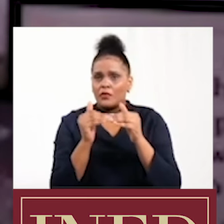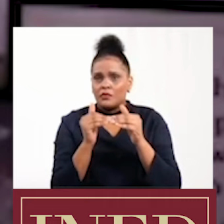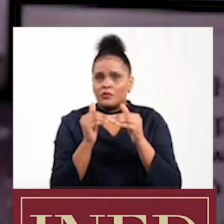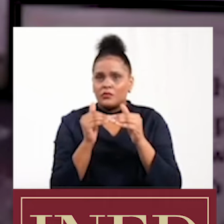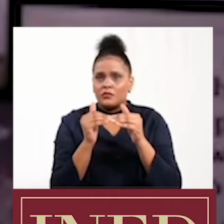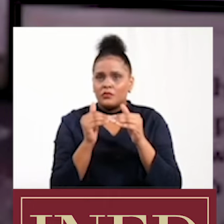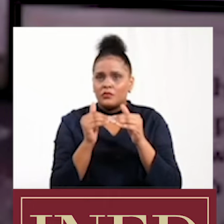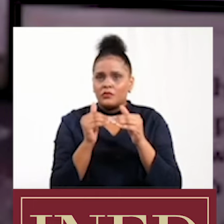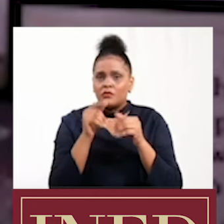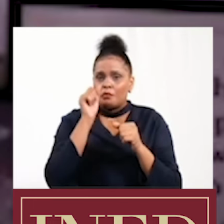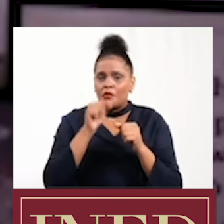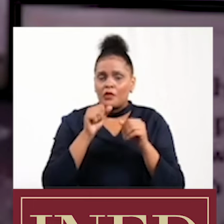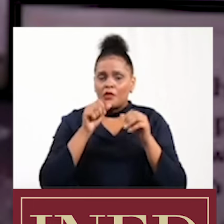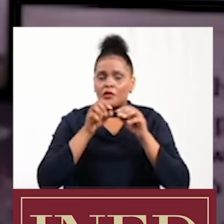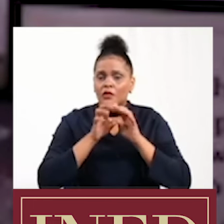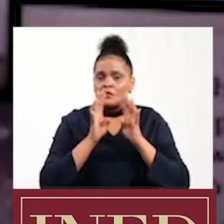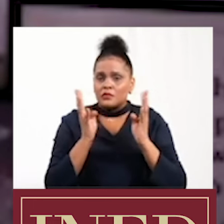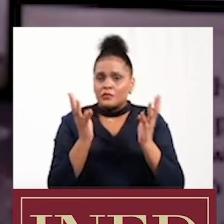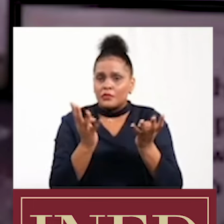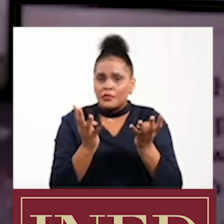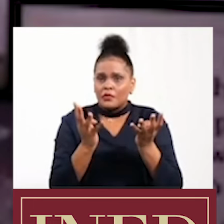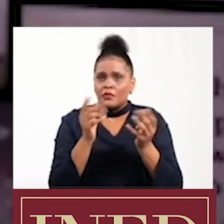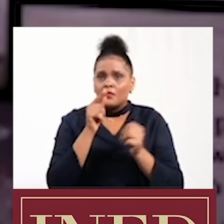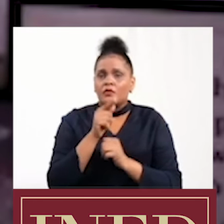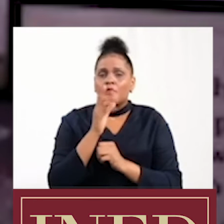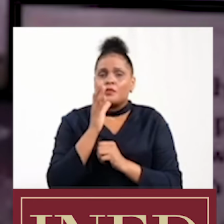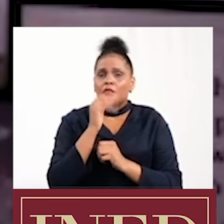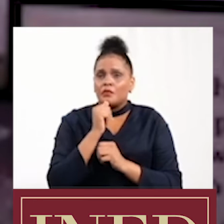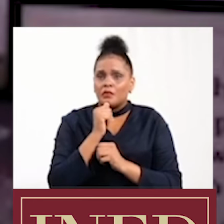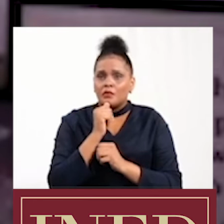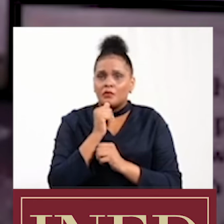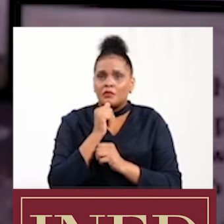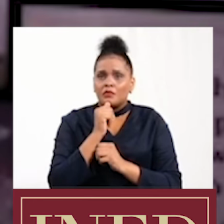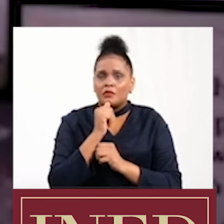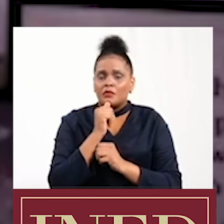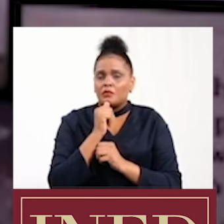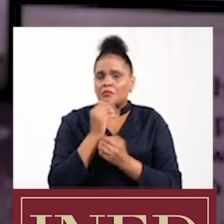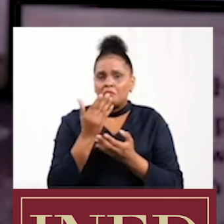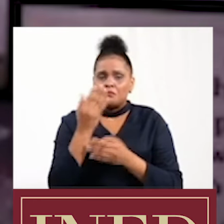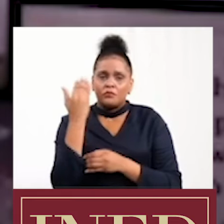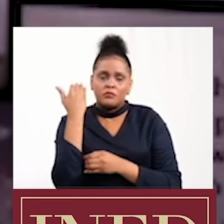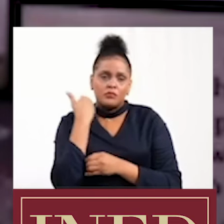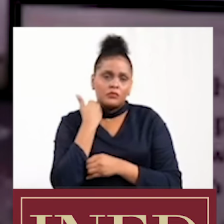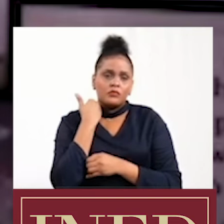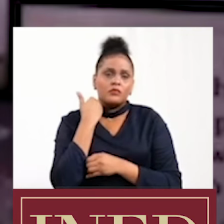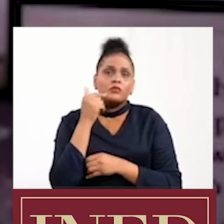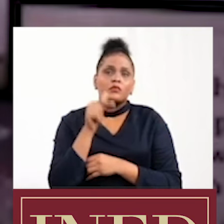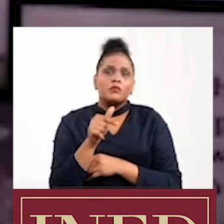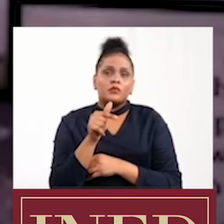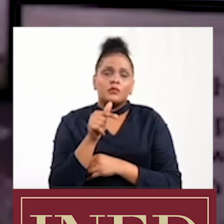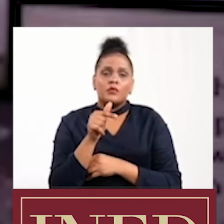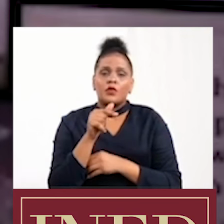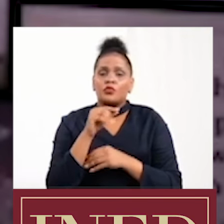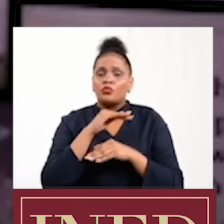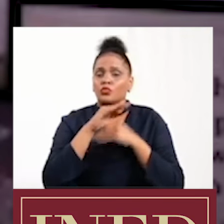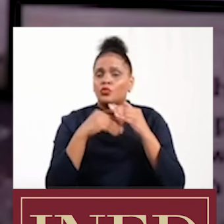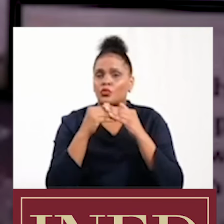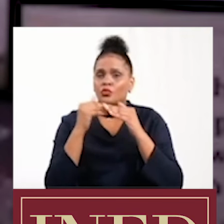composición de las asambleas locales bajan baja notablemente la presencia de mujeres es decir esto se ha visto en todos los niveles